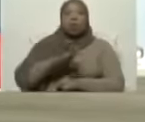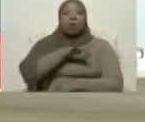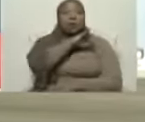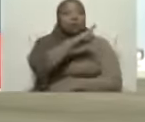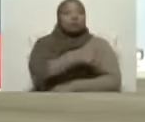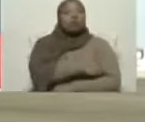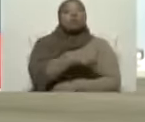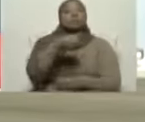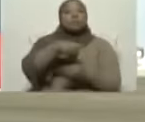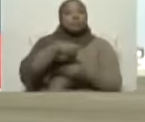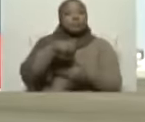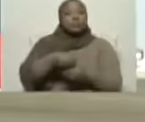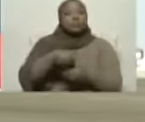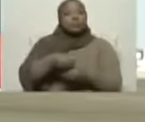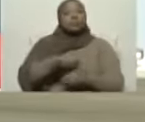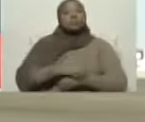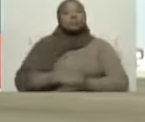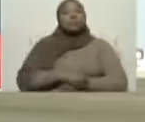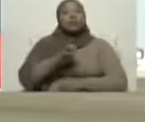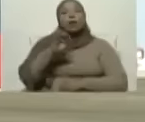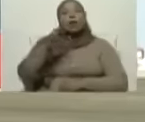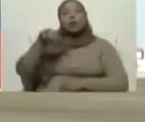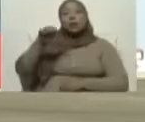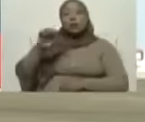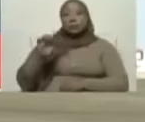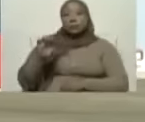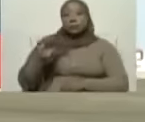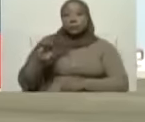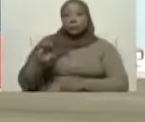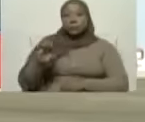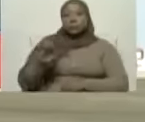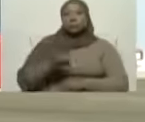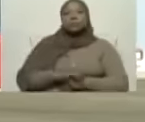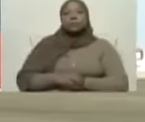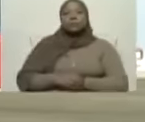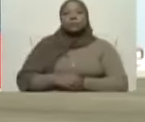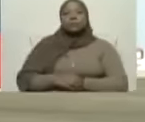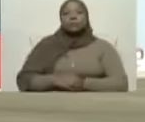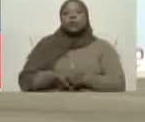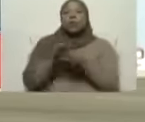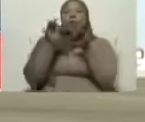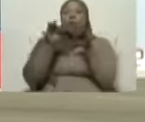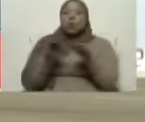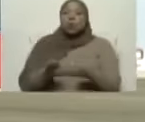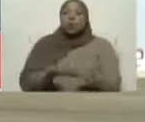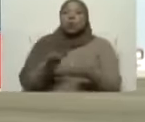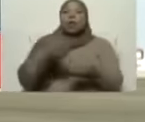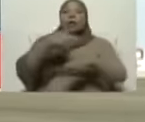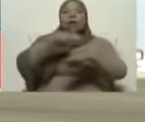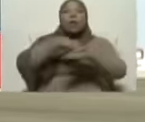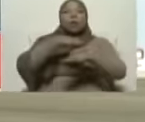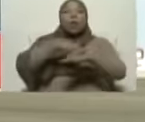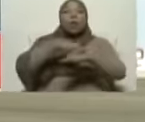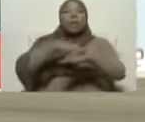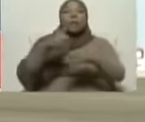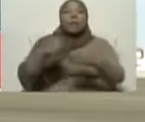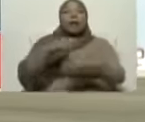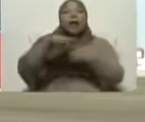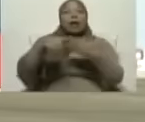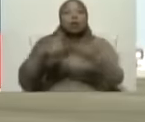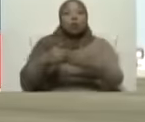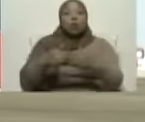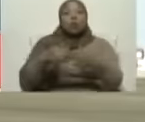Electoral, Consejo Nacional Electoral, ratificación de convocatoria amplia